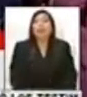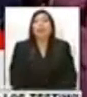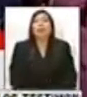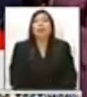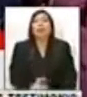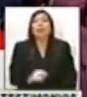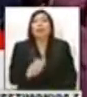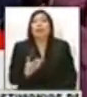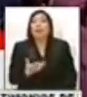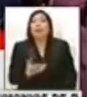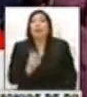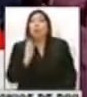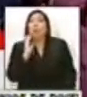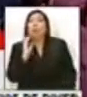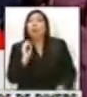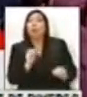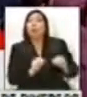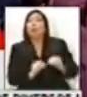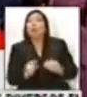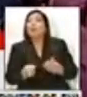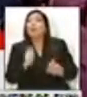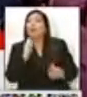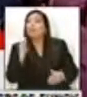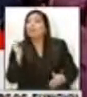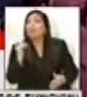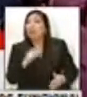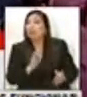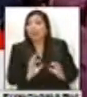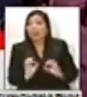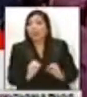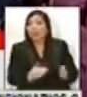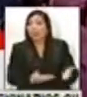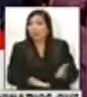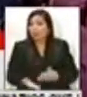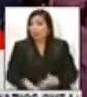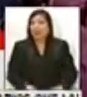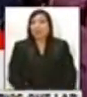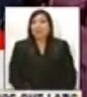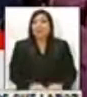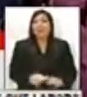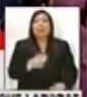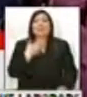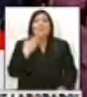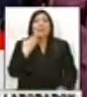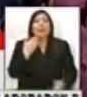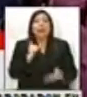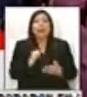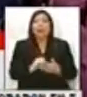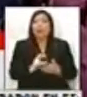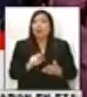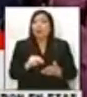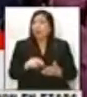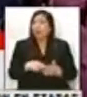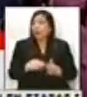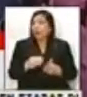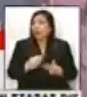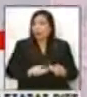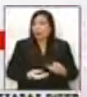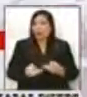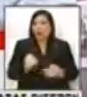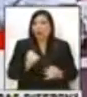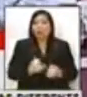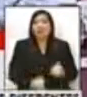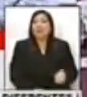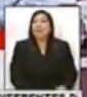de que había habido masiva inclusión de firmas. Sostuvo que lo que hubo fueron espacios en blanco que no influyen en el conteo